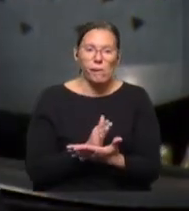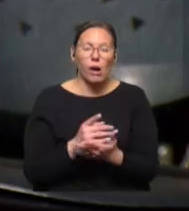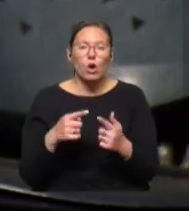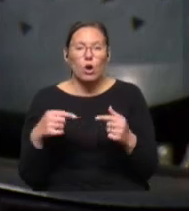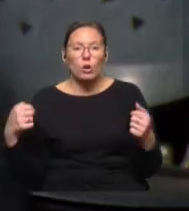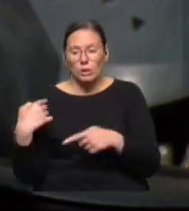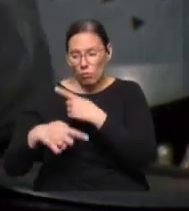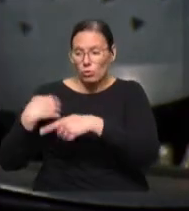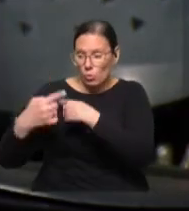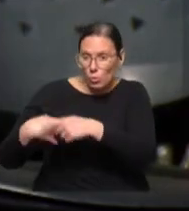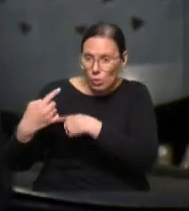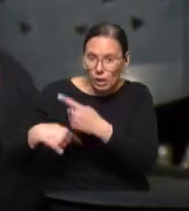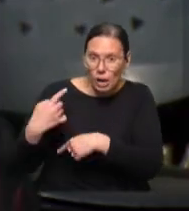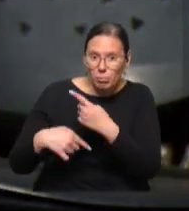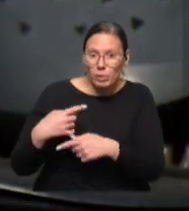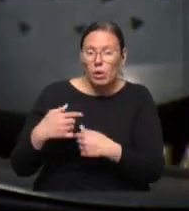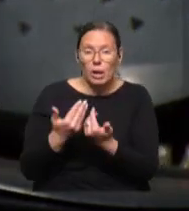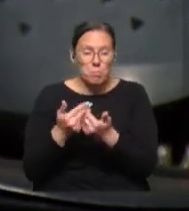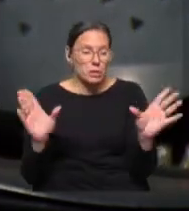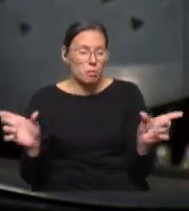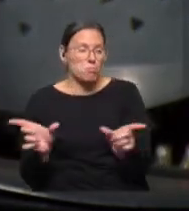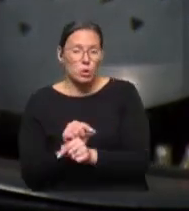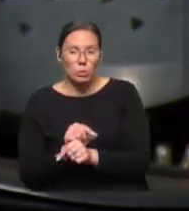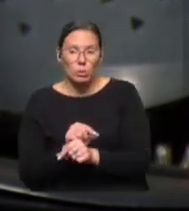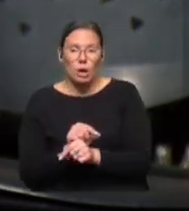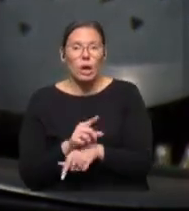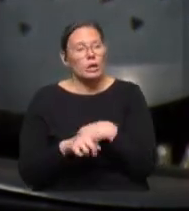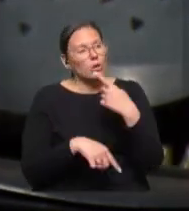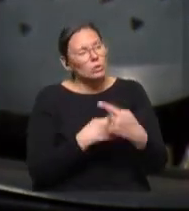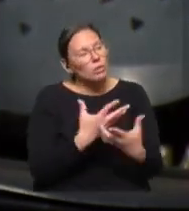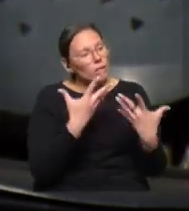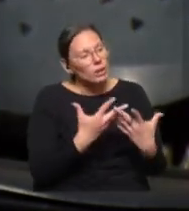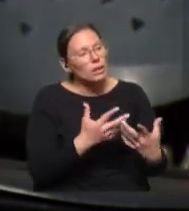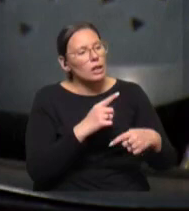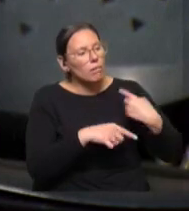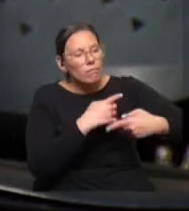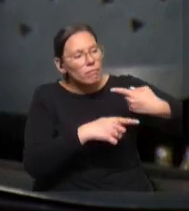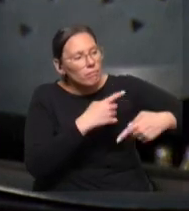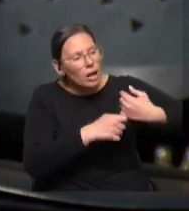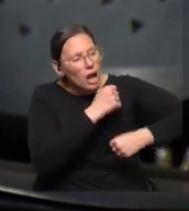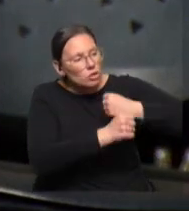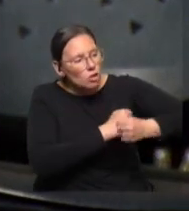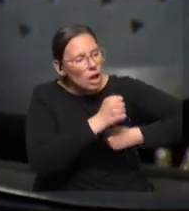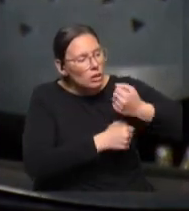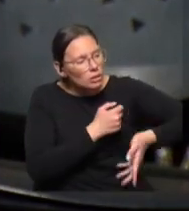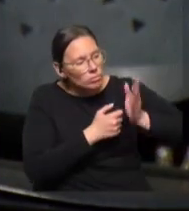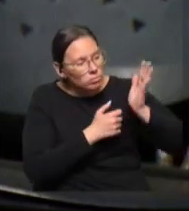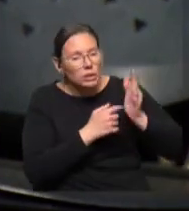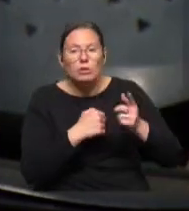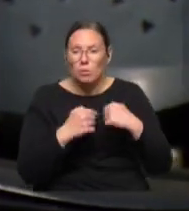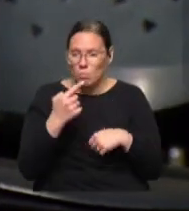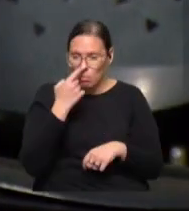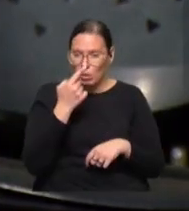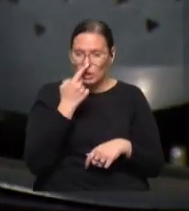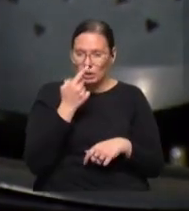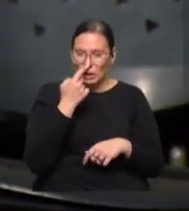vínculos fluidos, esto que viene y se va, y los otros que quieren mantener esa durabilidad. Entonces es muy interesante todo